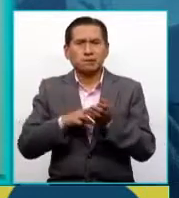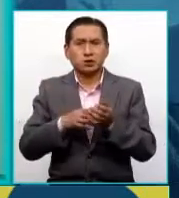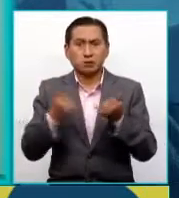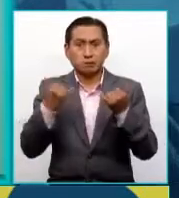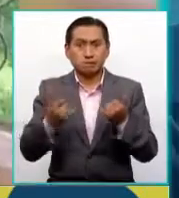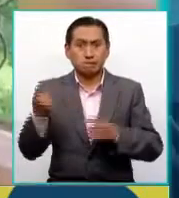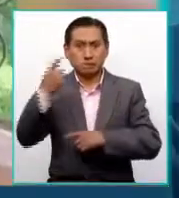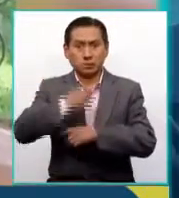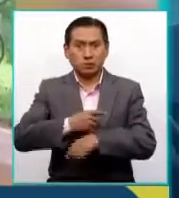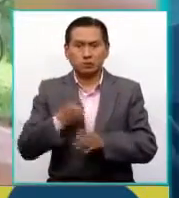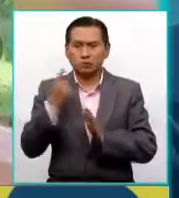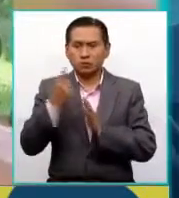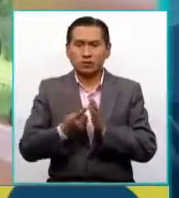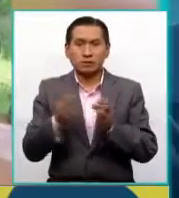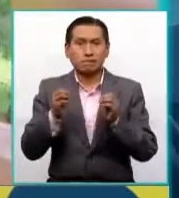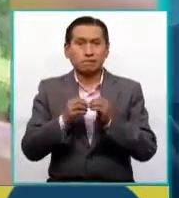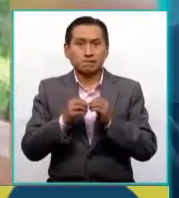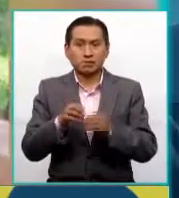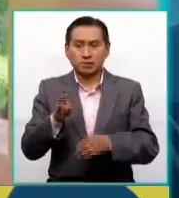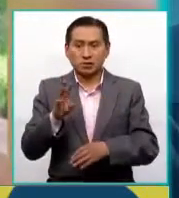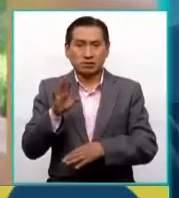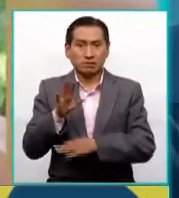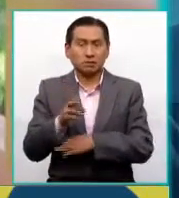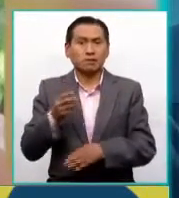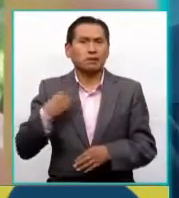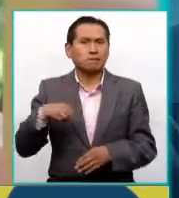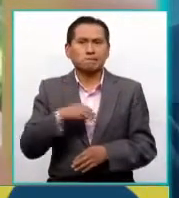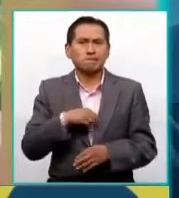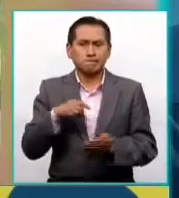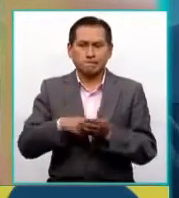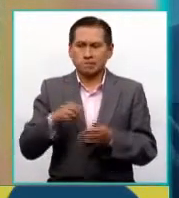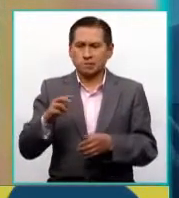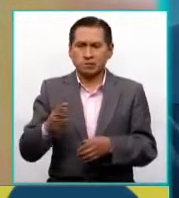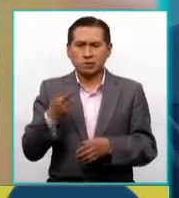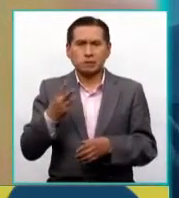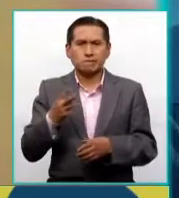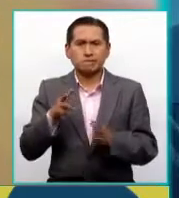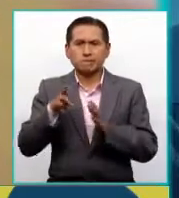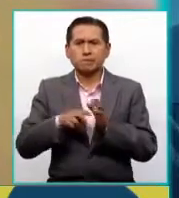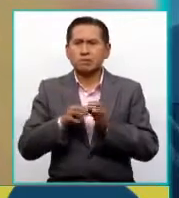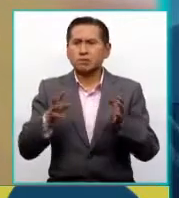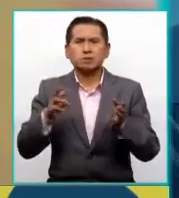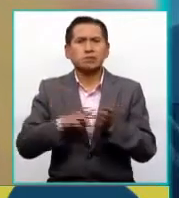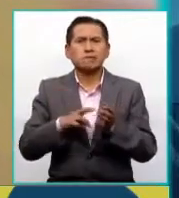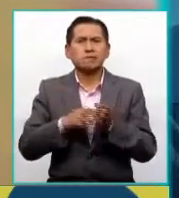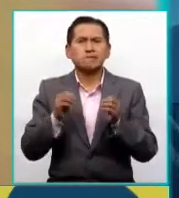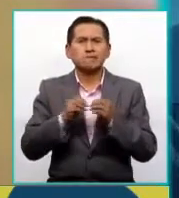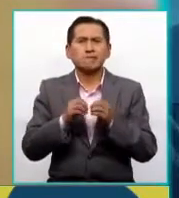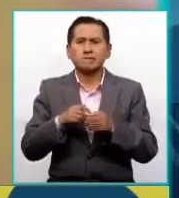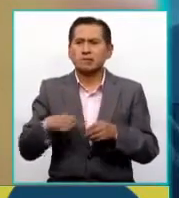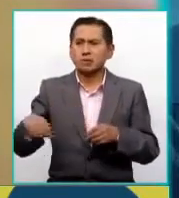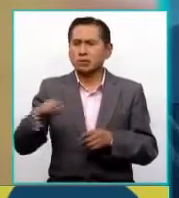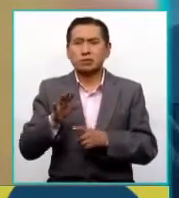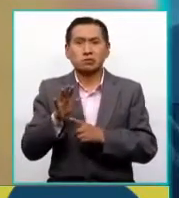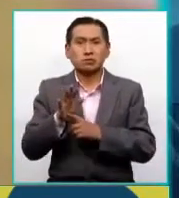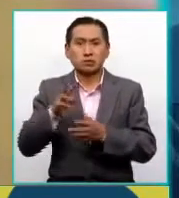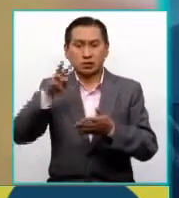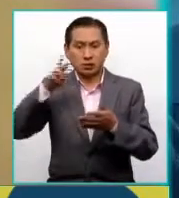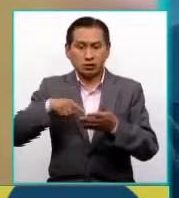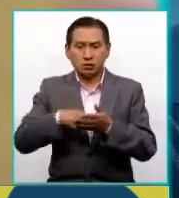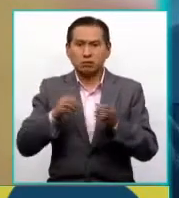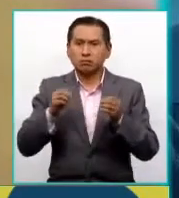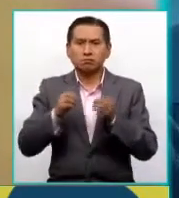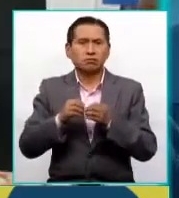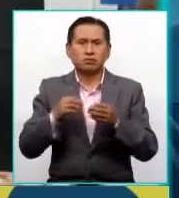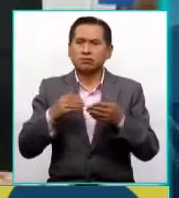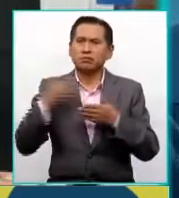día de hoy, en una hora más, a las 6 de la tarde, vamos a estar con el segundo panel, que tiene la finalidad de poder mostrar la lectura mucho más